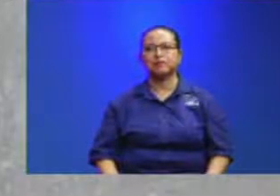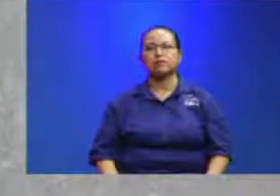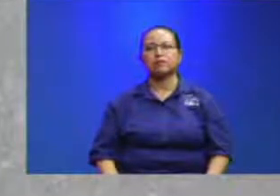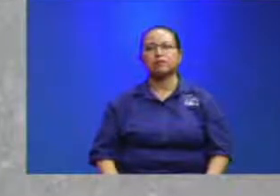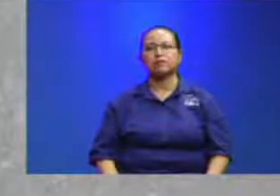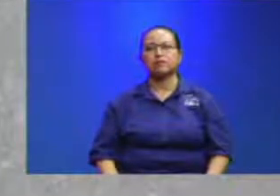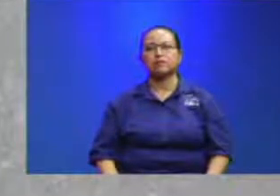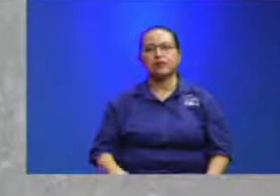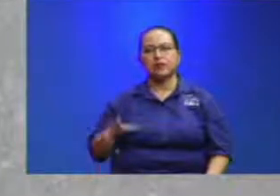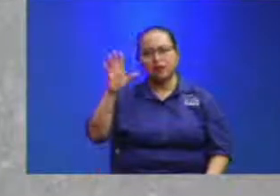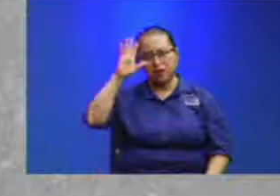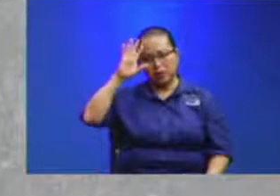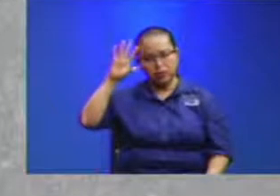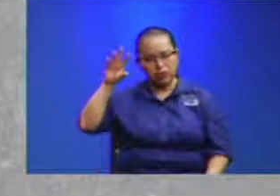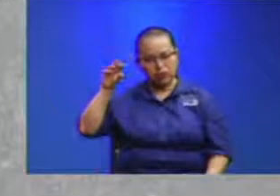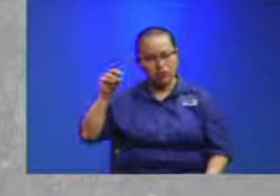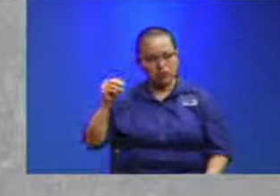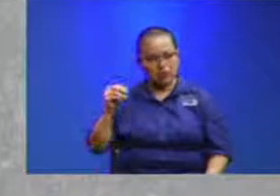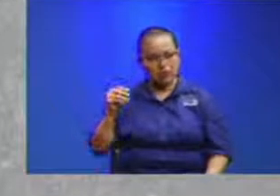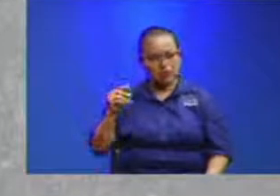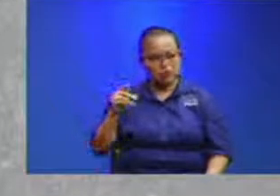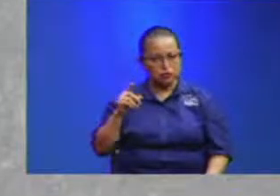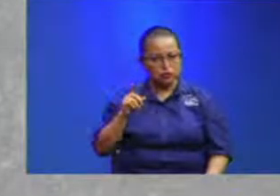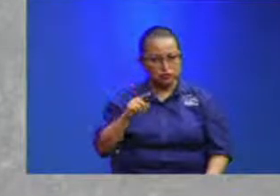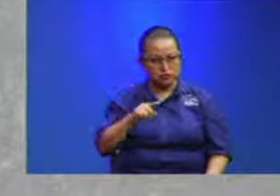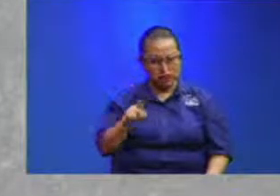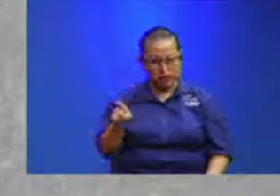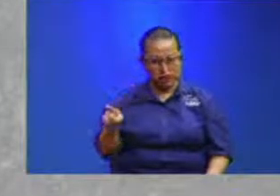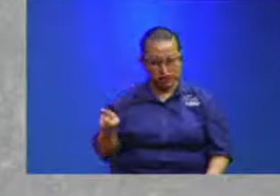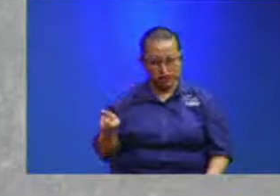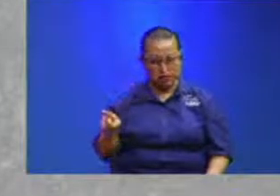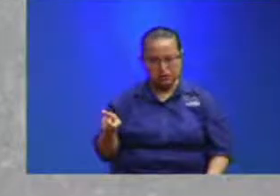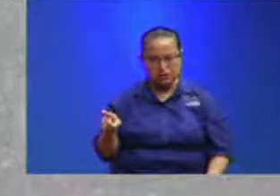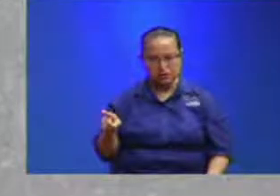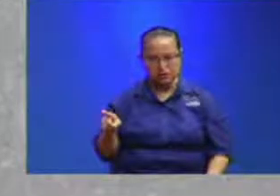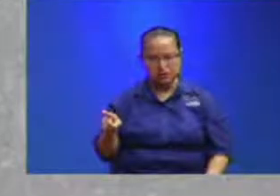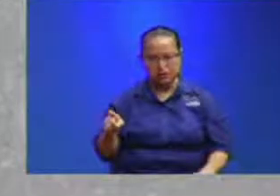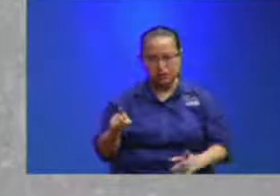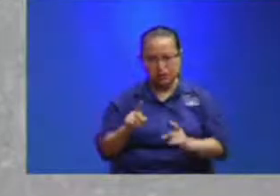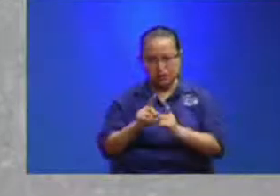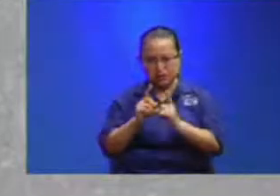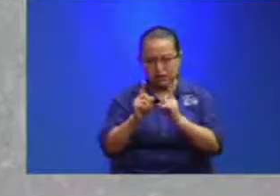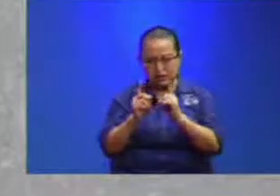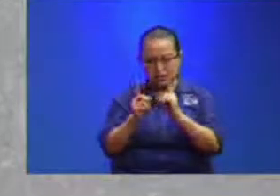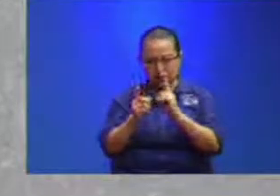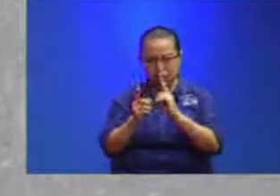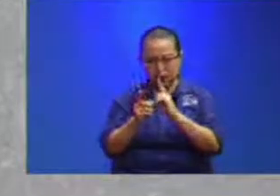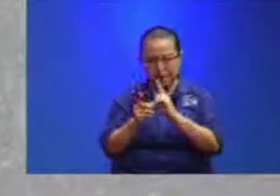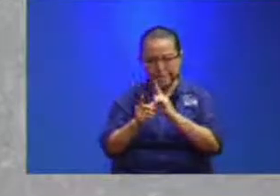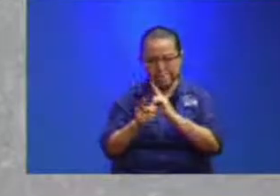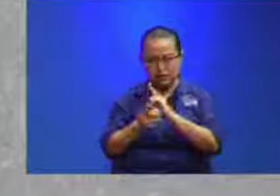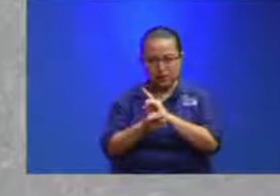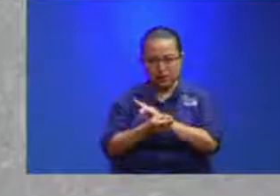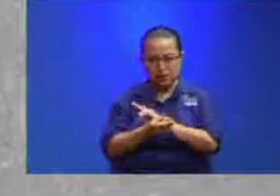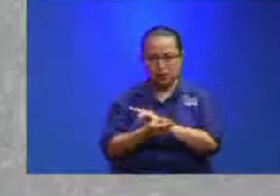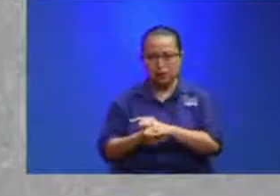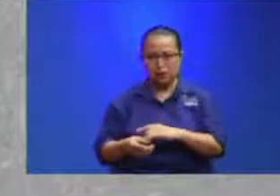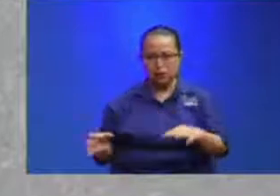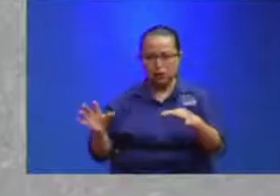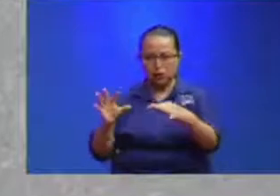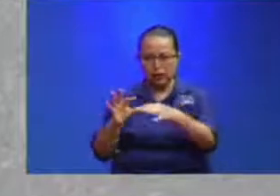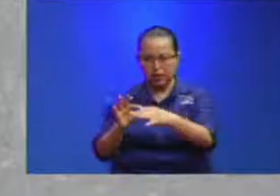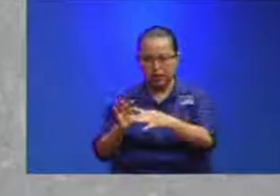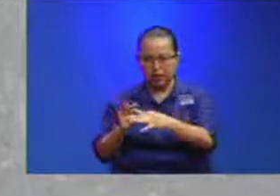porque si os volvéis y os unís al resto de estos pueblos que permanecen entre